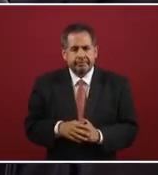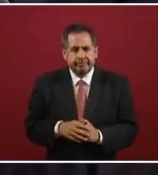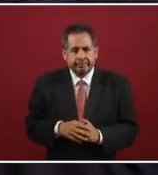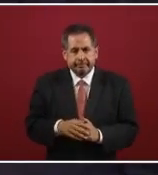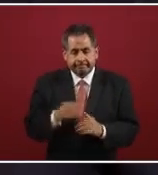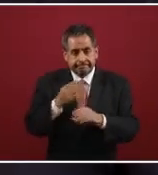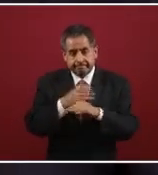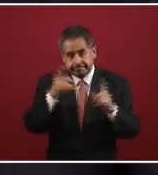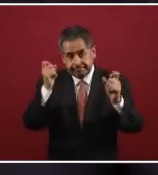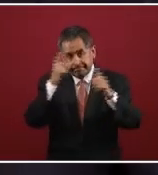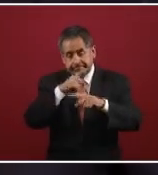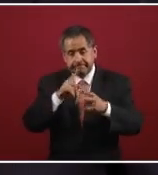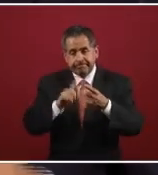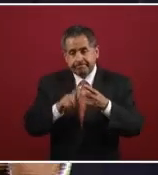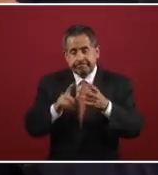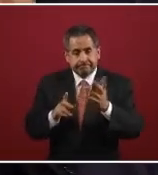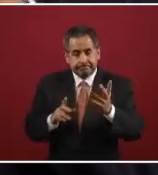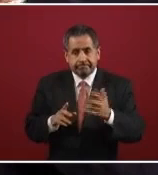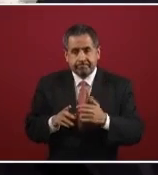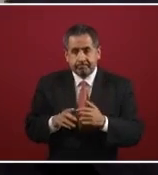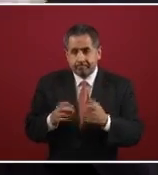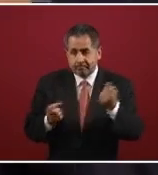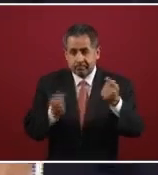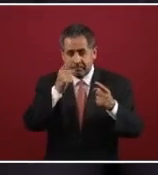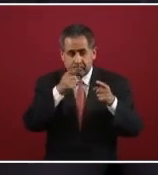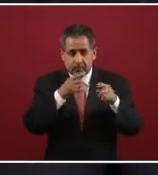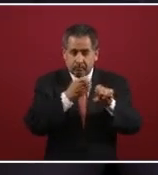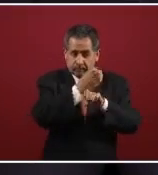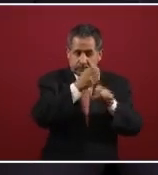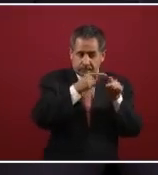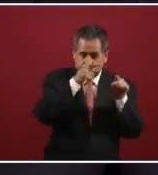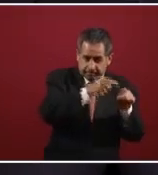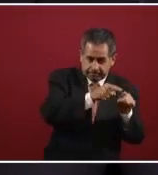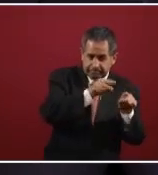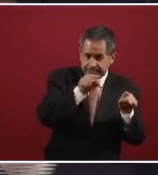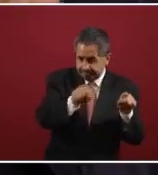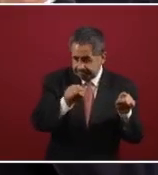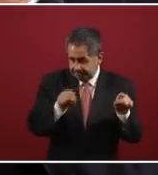complica más en algunos estados